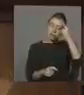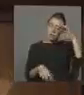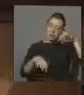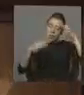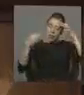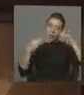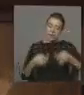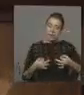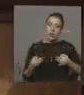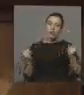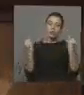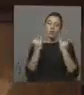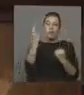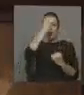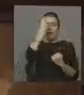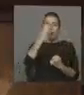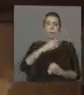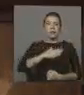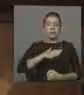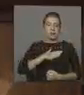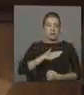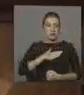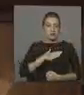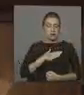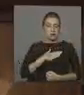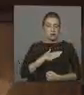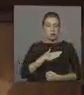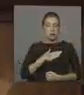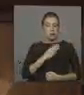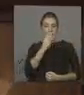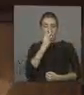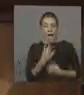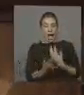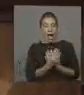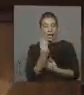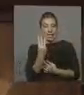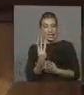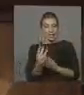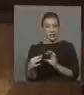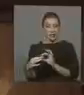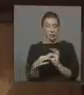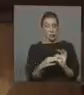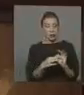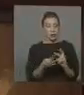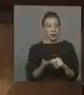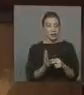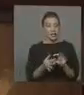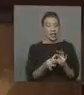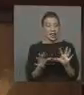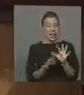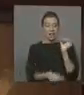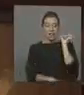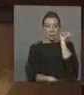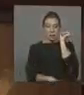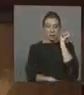acuerdo a sus convicciones personales. Se abordan 3 circunstancias críticas para las